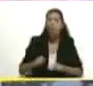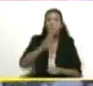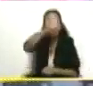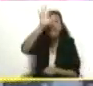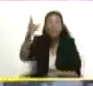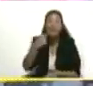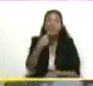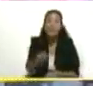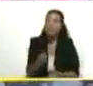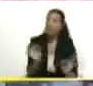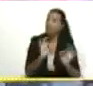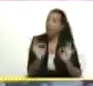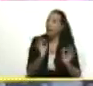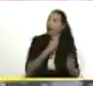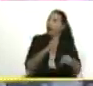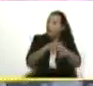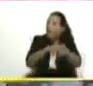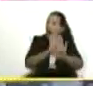afuera dijeron, no,